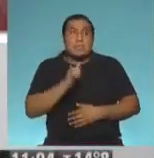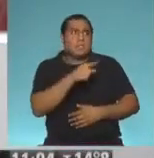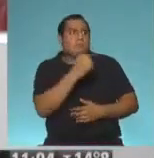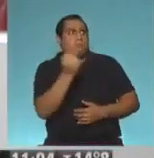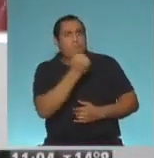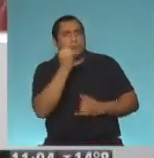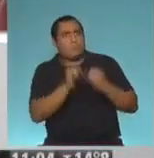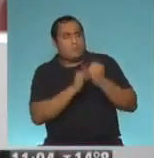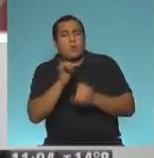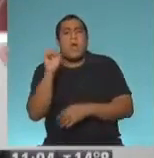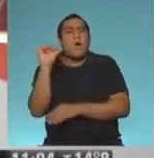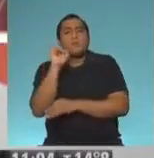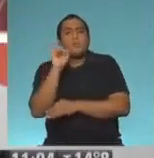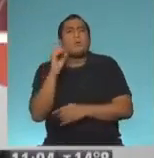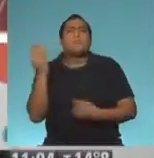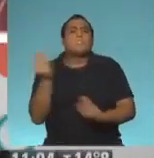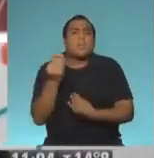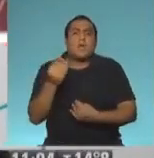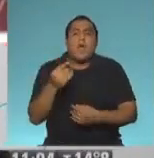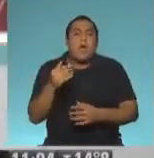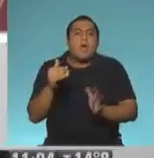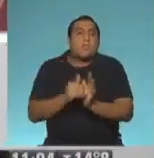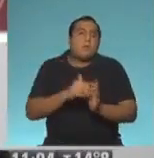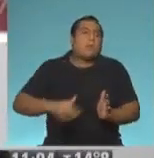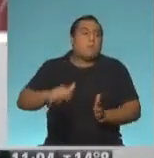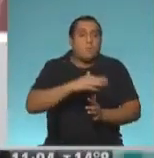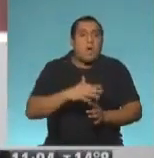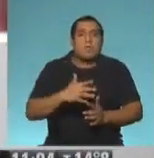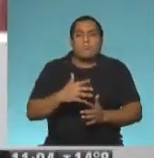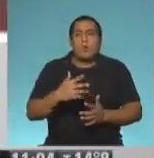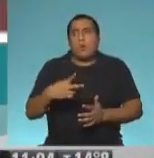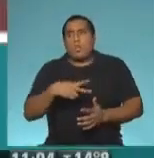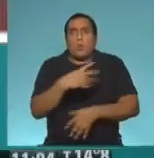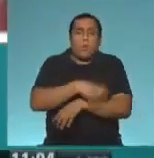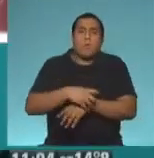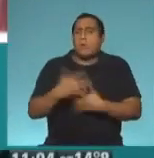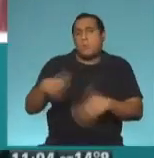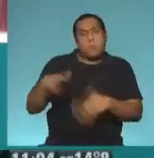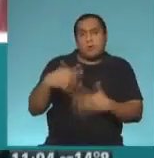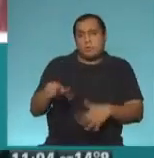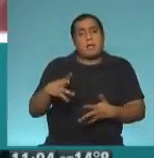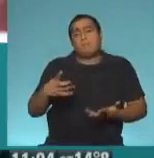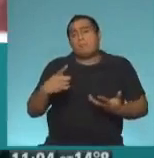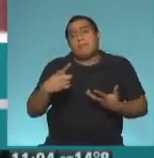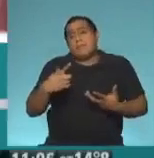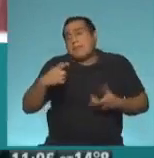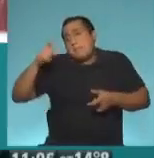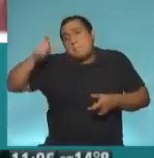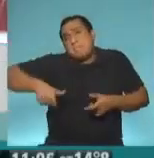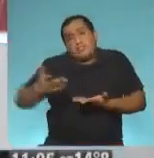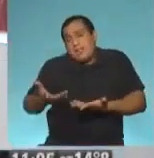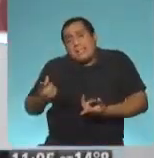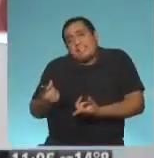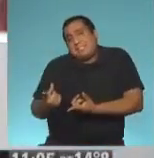lo que decís, porque el autismo no tiene que ver con una zona geográfica o con una condición social, tiene que ver con la sencilla condición humana, es decir, que